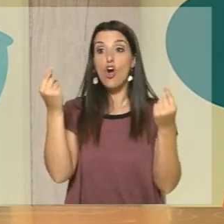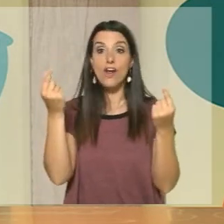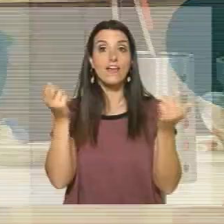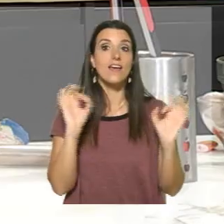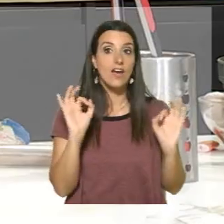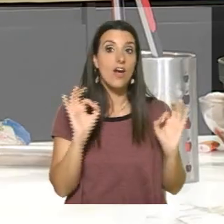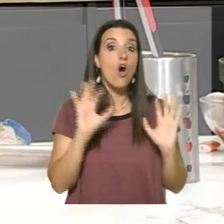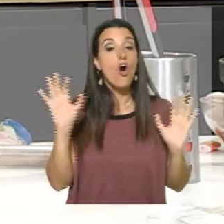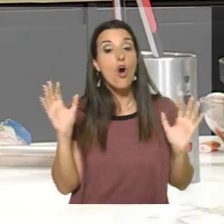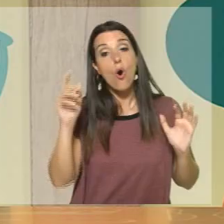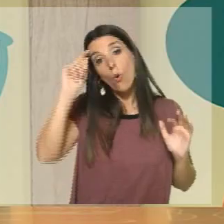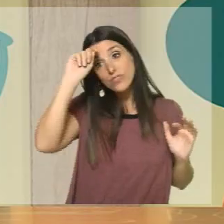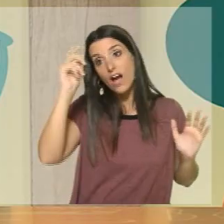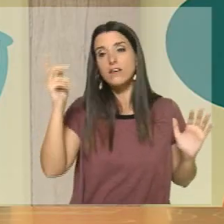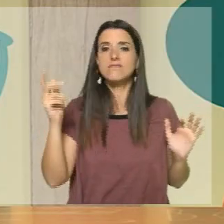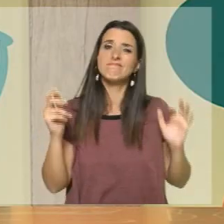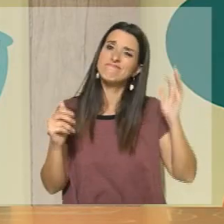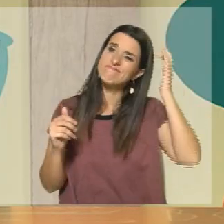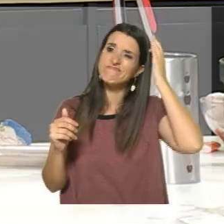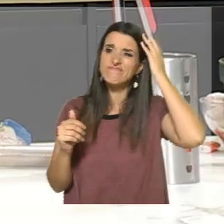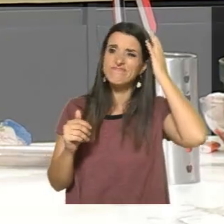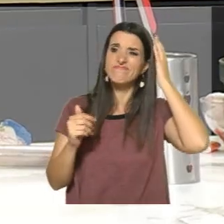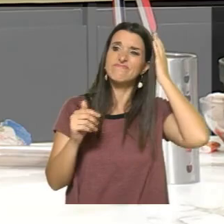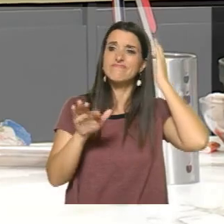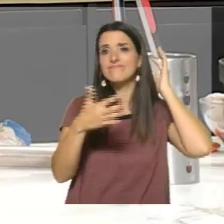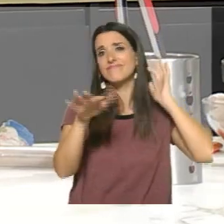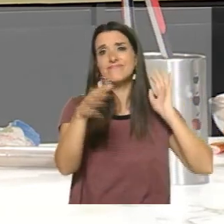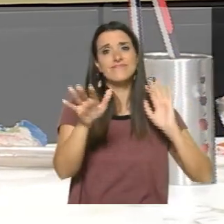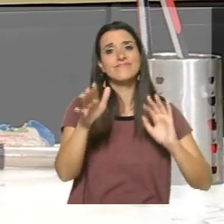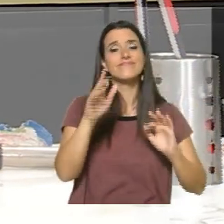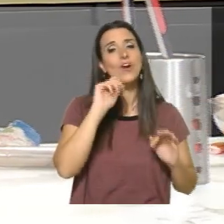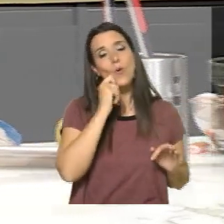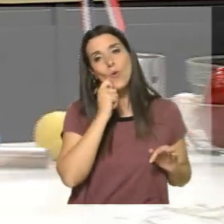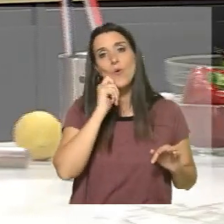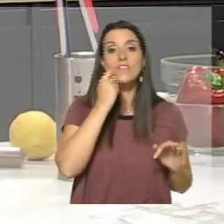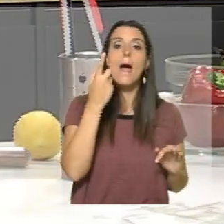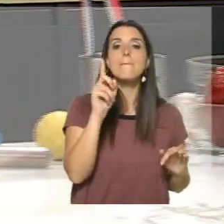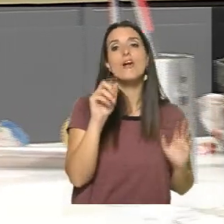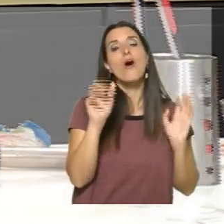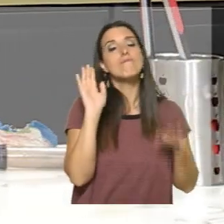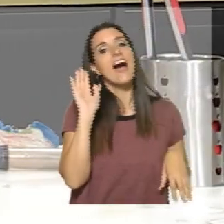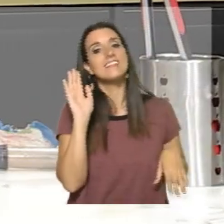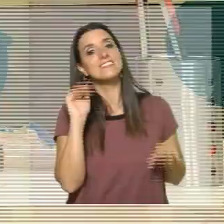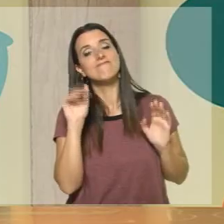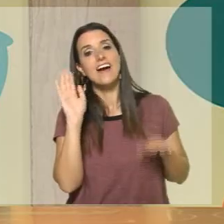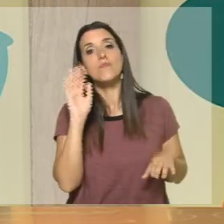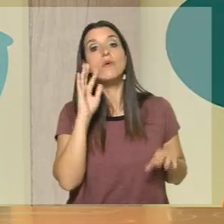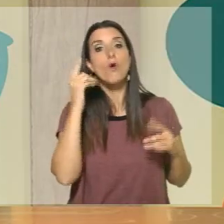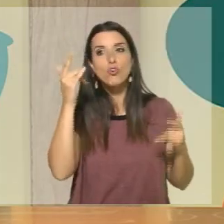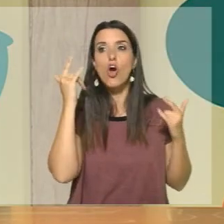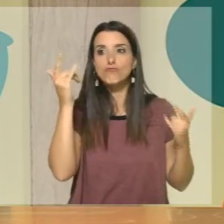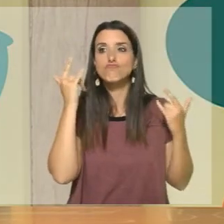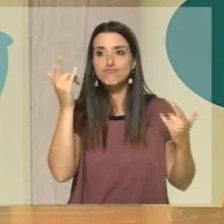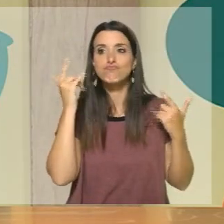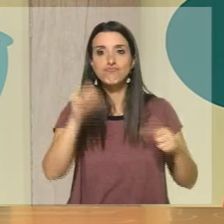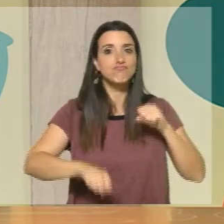tanguito. Bueno, sí, no me soy muy del tango, ¿viste? A mí me gusta. Mañana, ahí me empezaste me a hacer gusta, de pero soy más, empecé más a hacer folclore. Mirá, los buitres, pase la bici. Muy